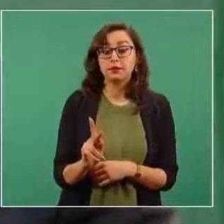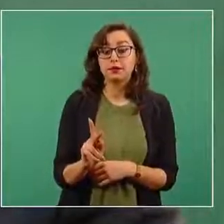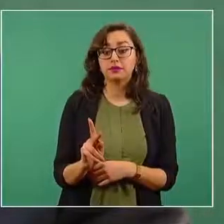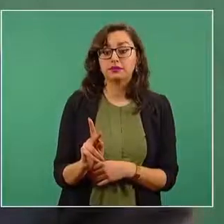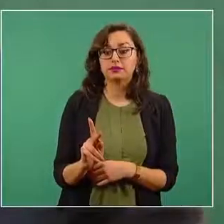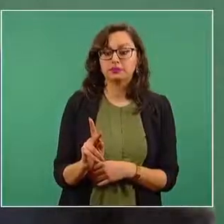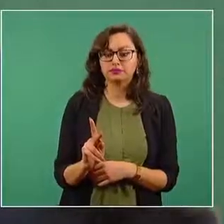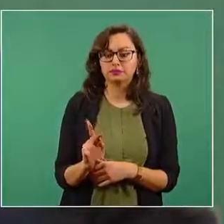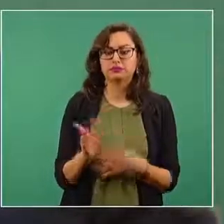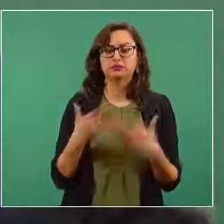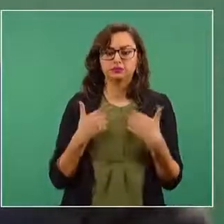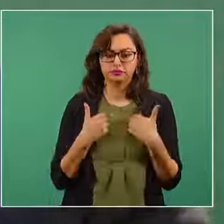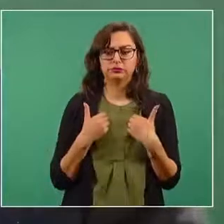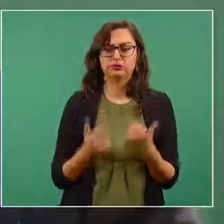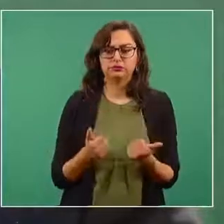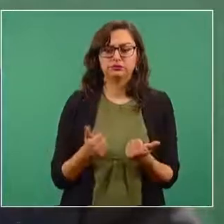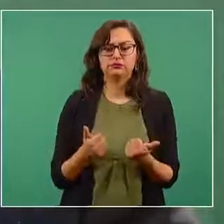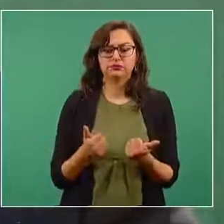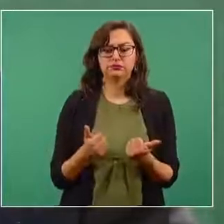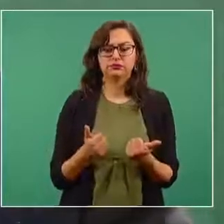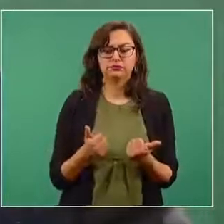está